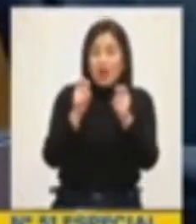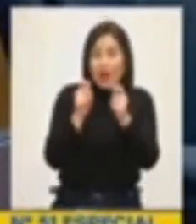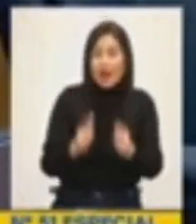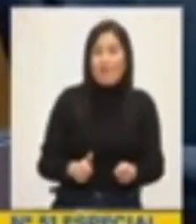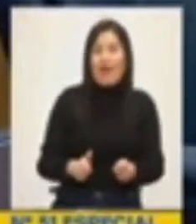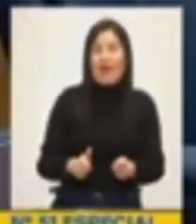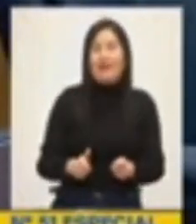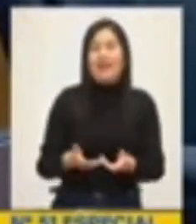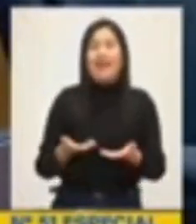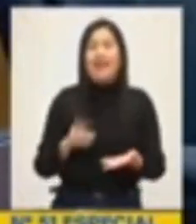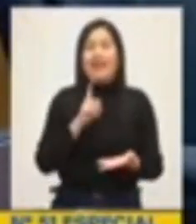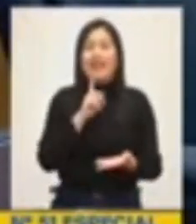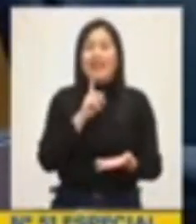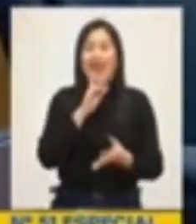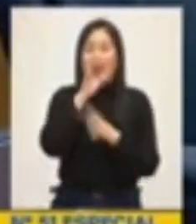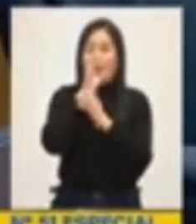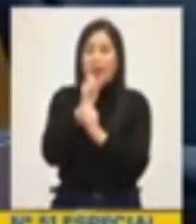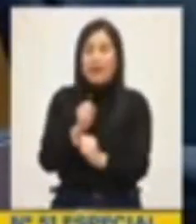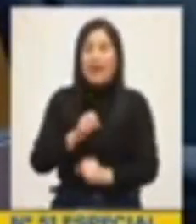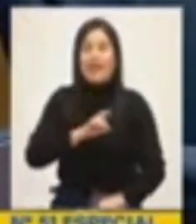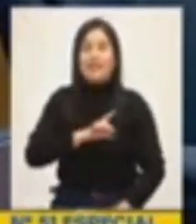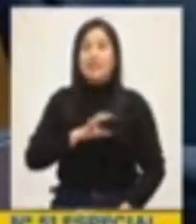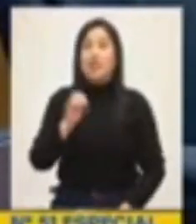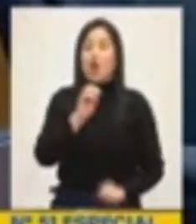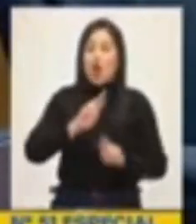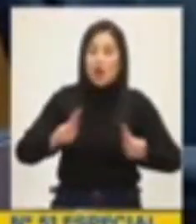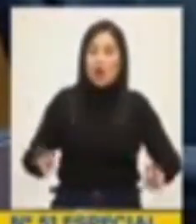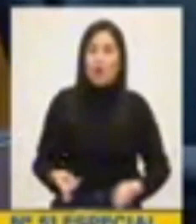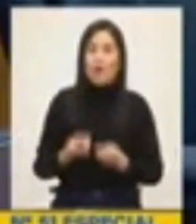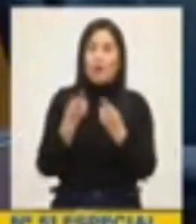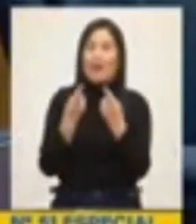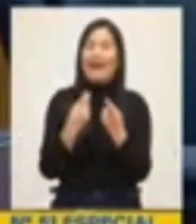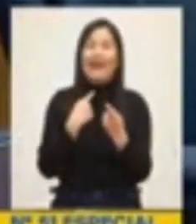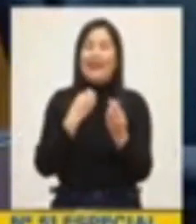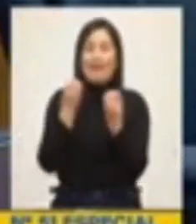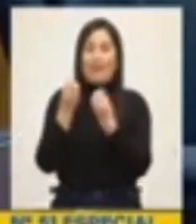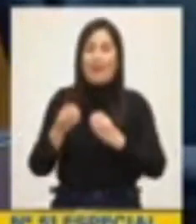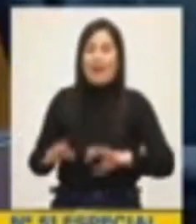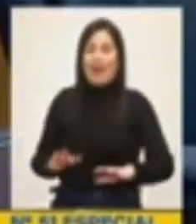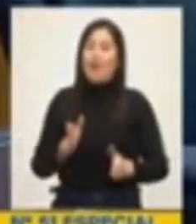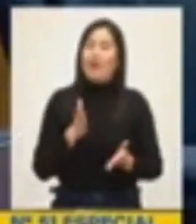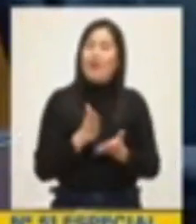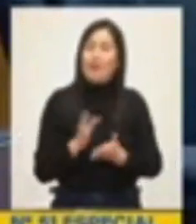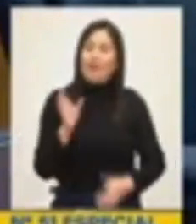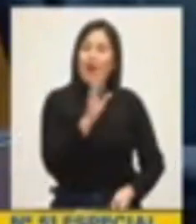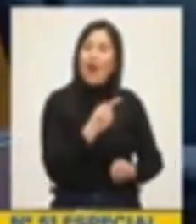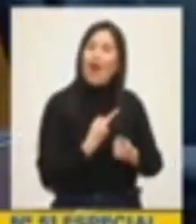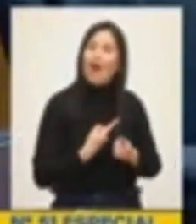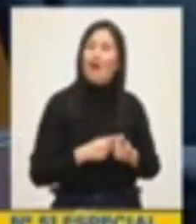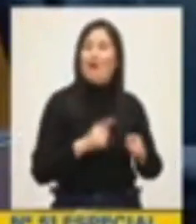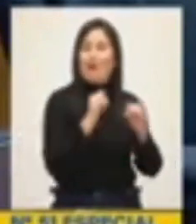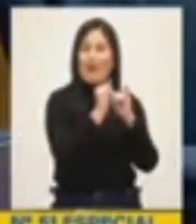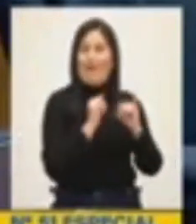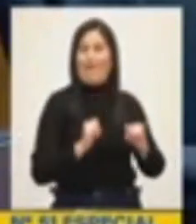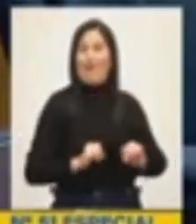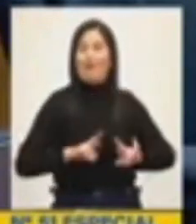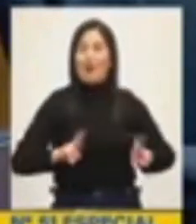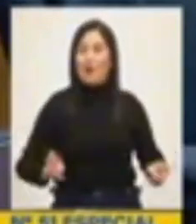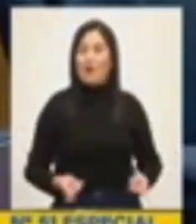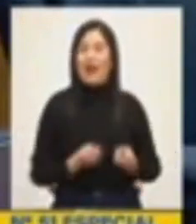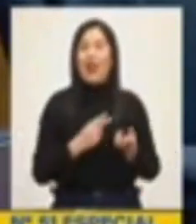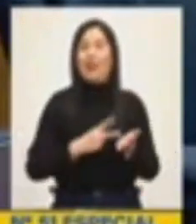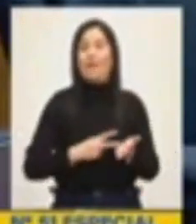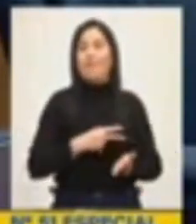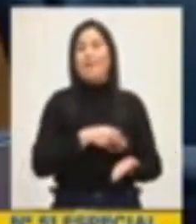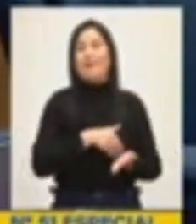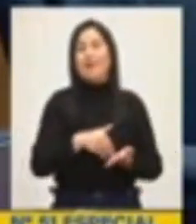sostener a Chile o de recuperar un poco lo que estamos perdiendo. Por lo tanto, hay que buscar otra manera de recuperar estos 2.000 millones de dólares que el Ministerio